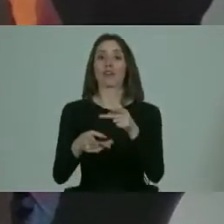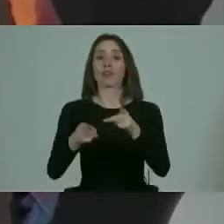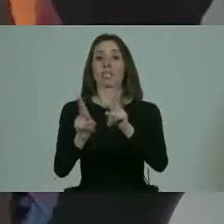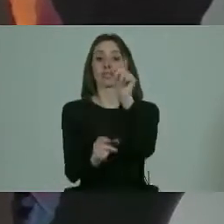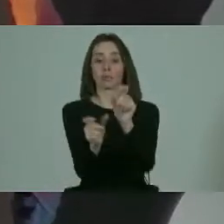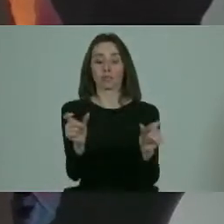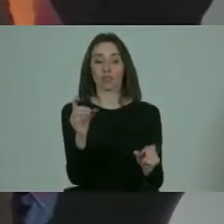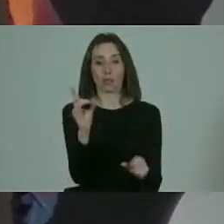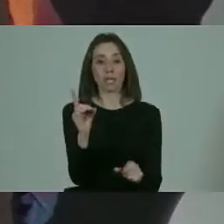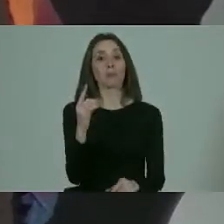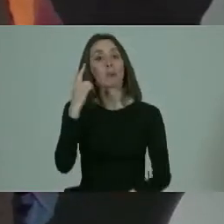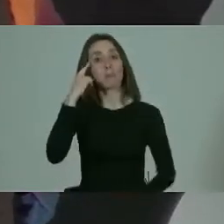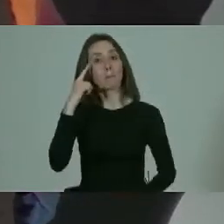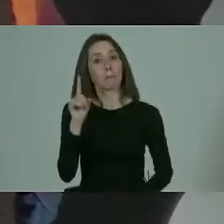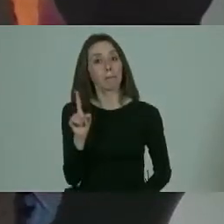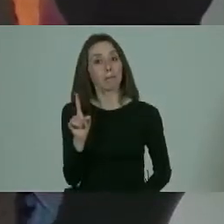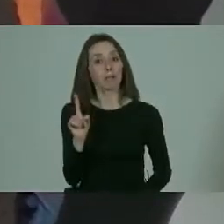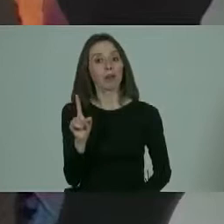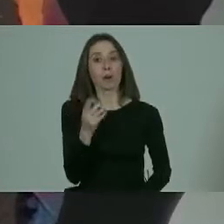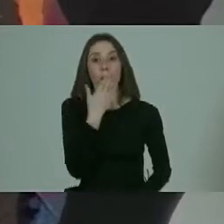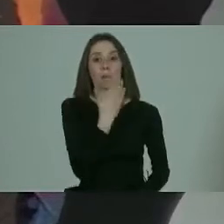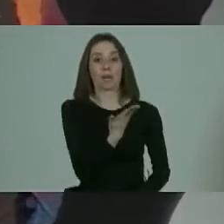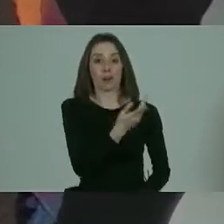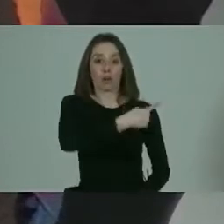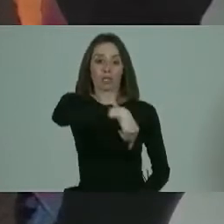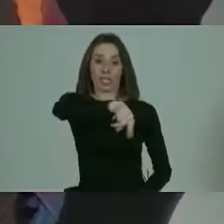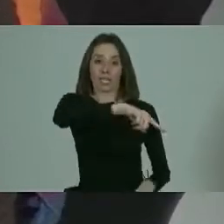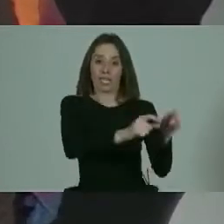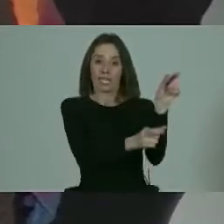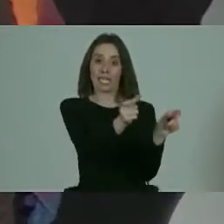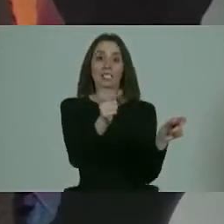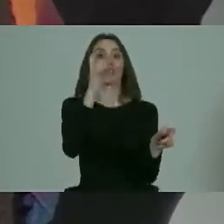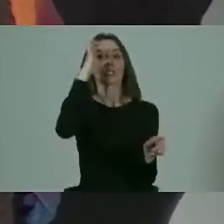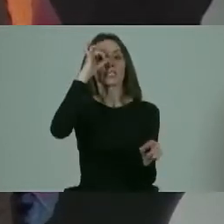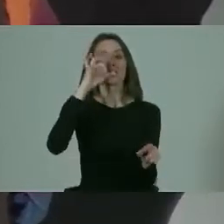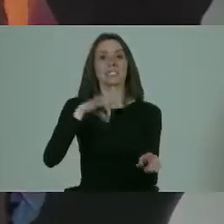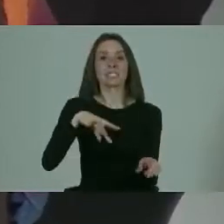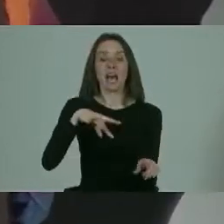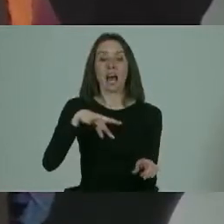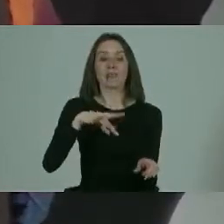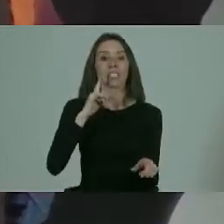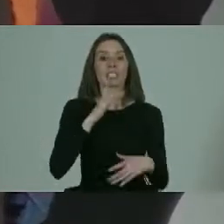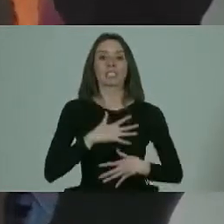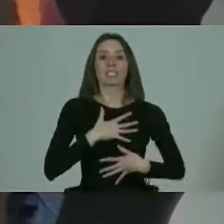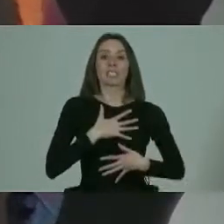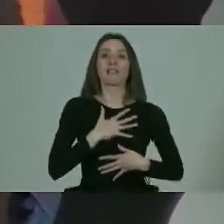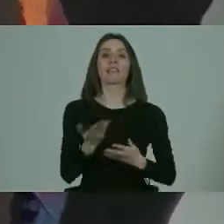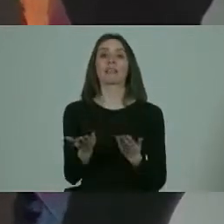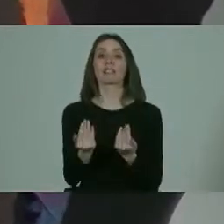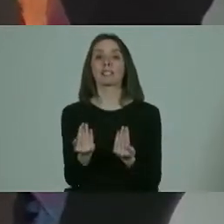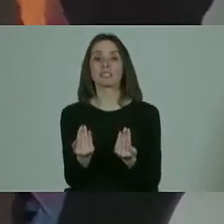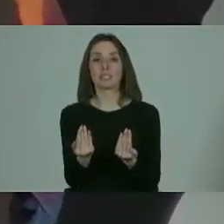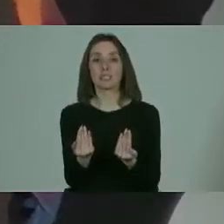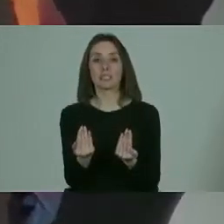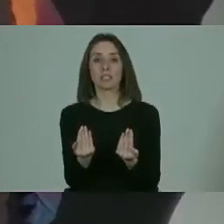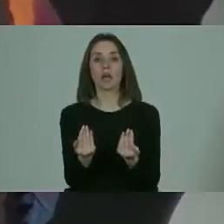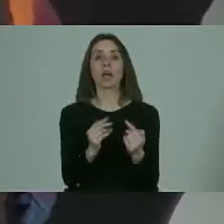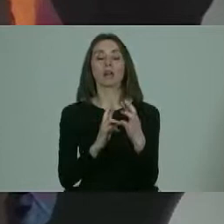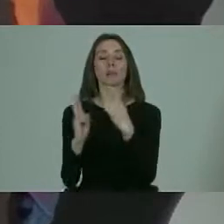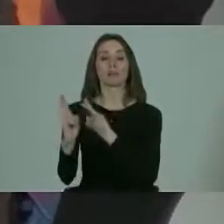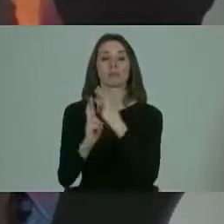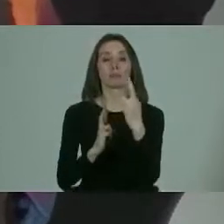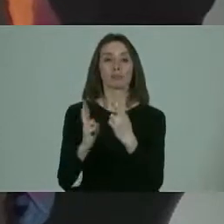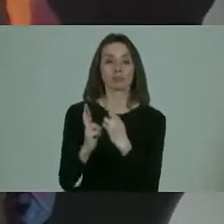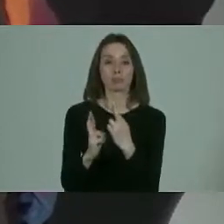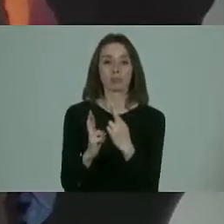capacidad pero también y quién mejor que ellos qué es lo que siente que lo que necesitan sean quienes interactúan